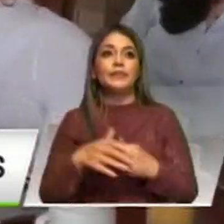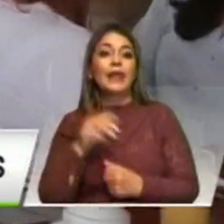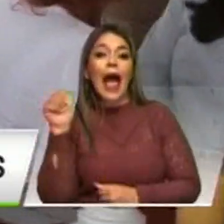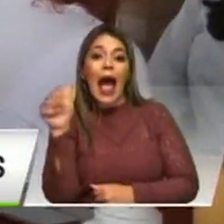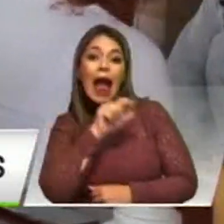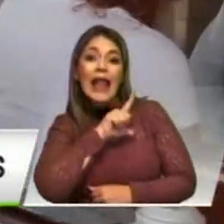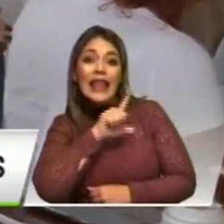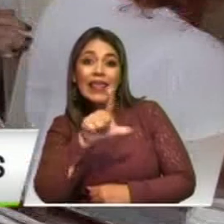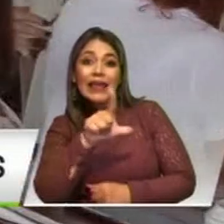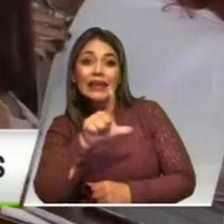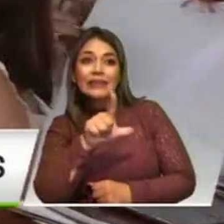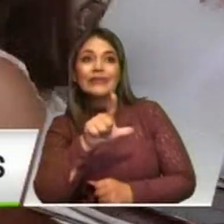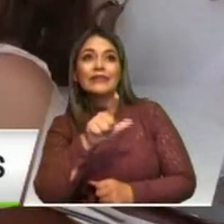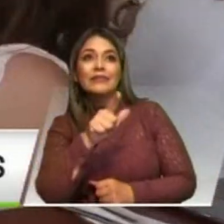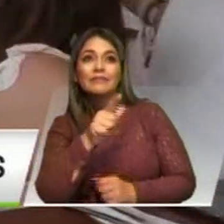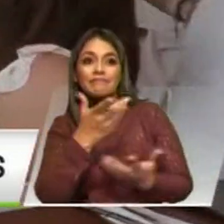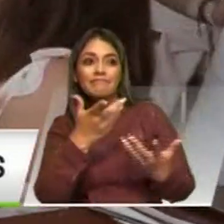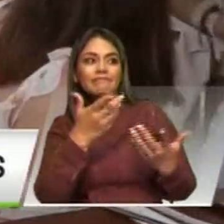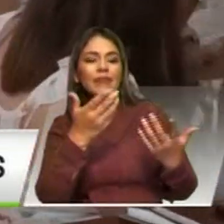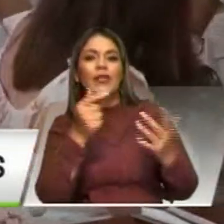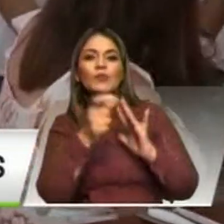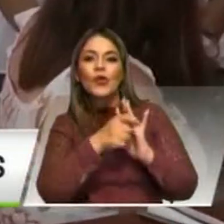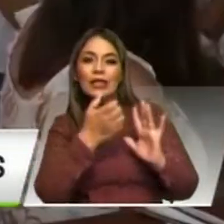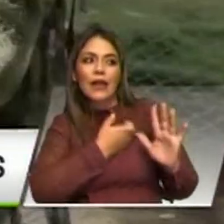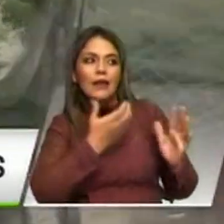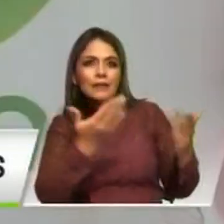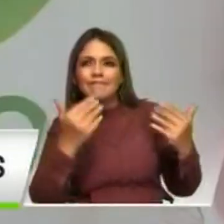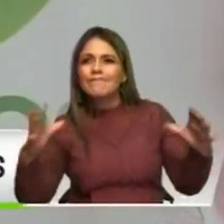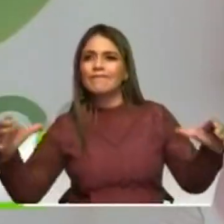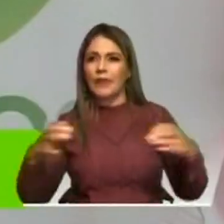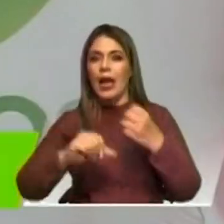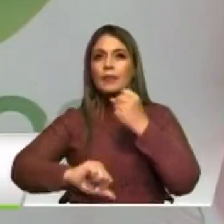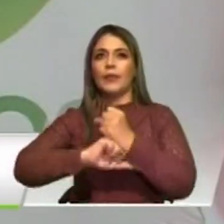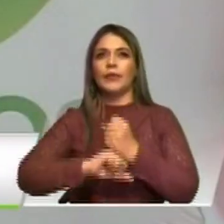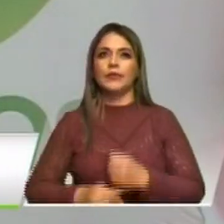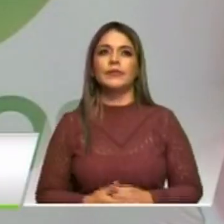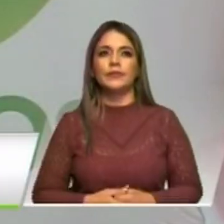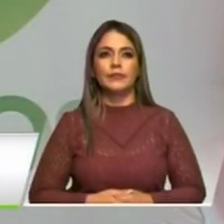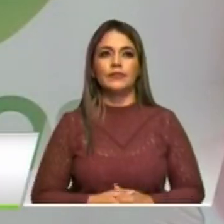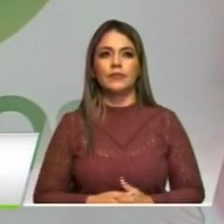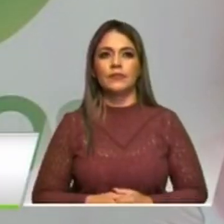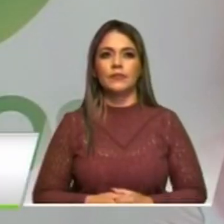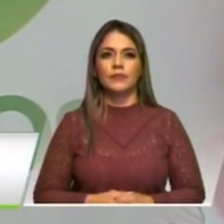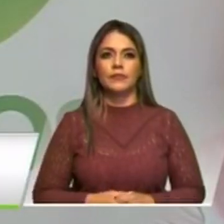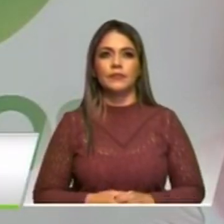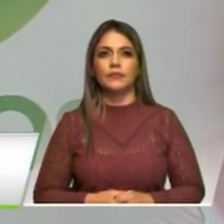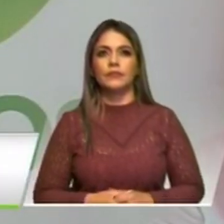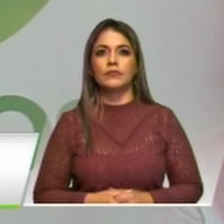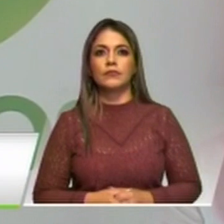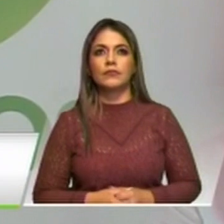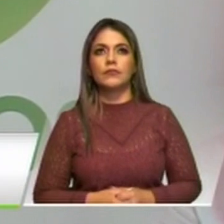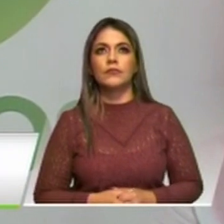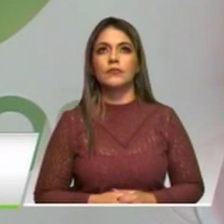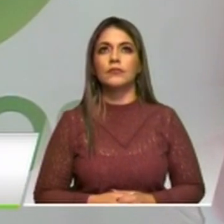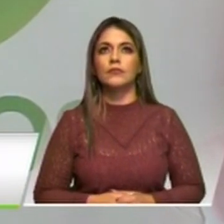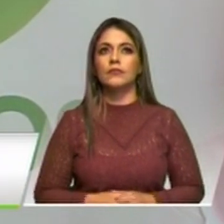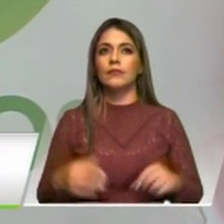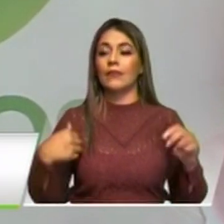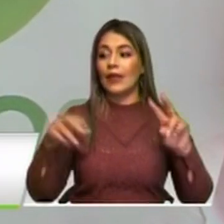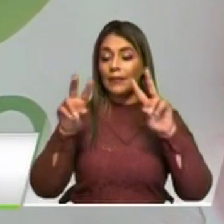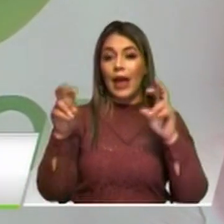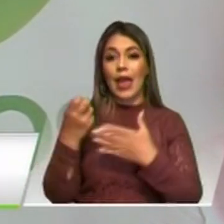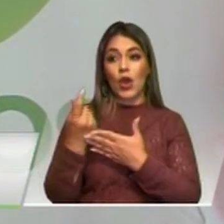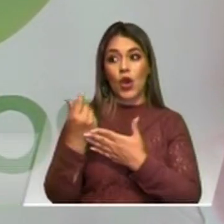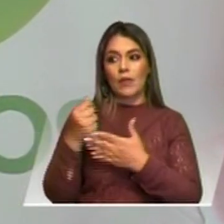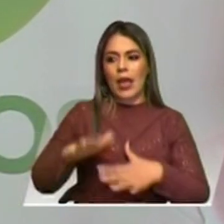voceras de esta convocatoria. Se espera transformar la economía desde lo local mediante un